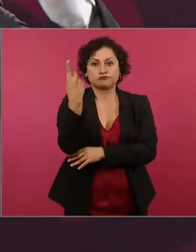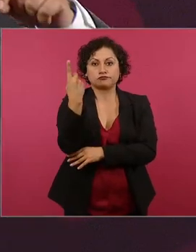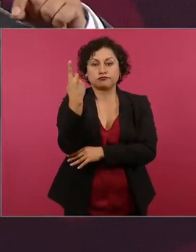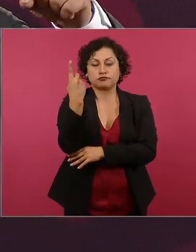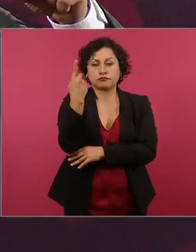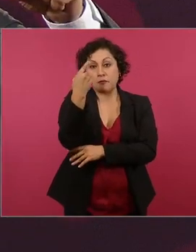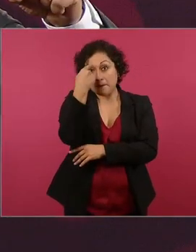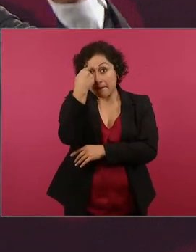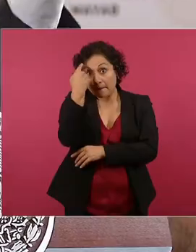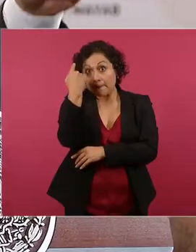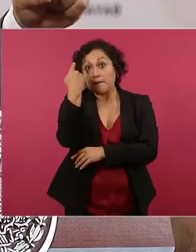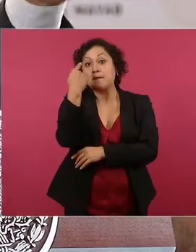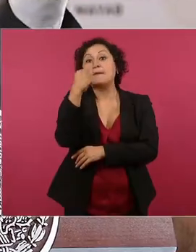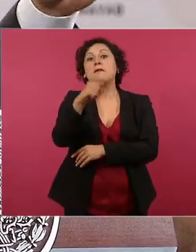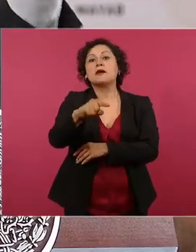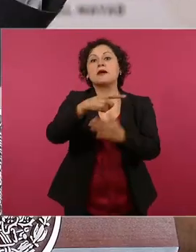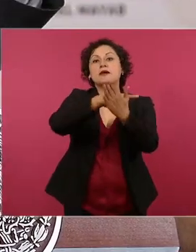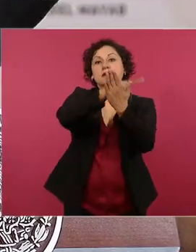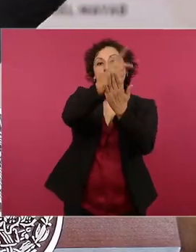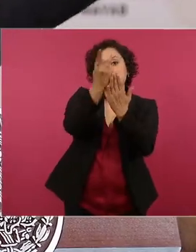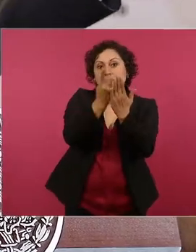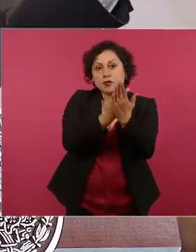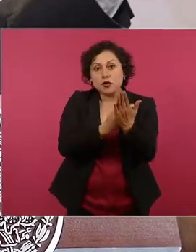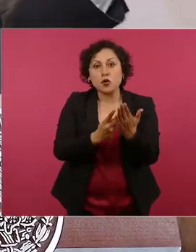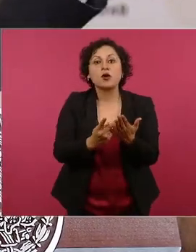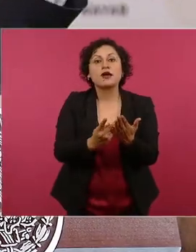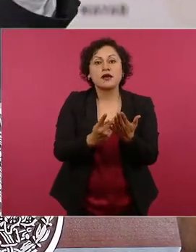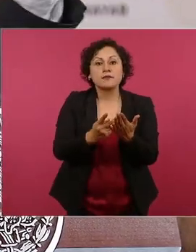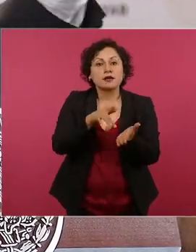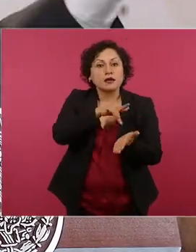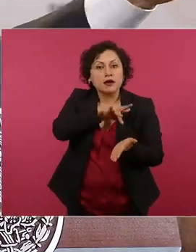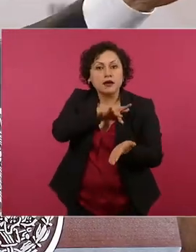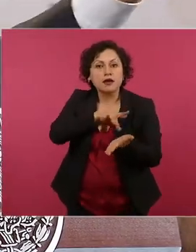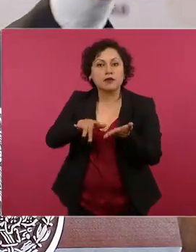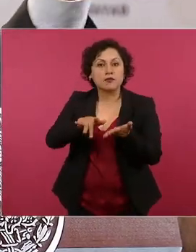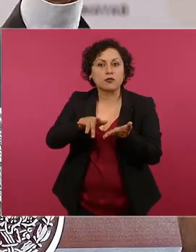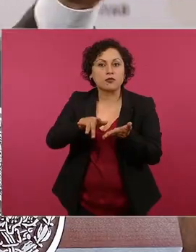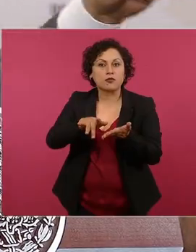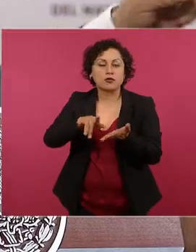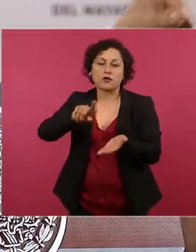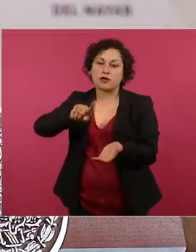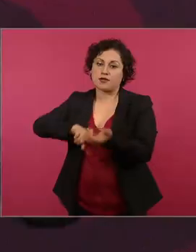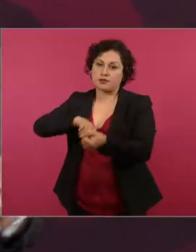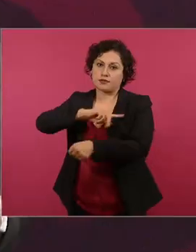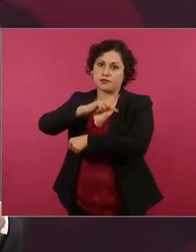para programas sociales en los países